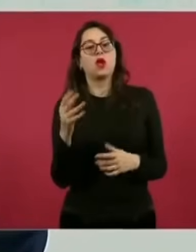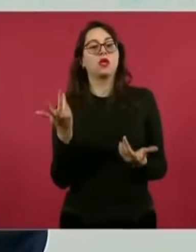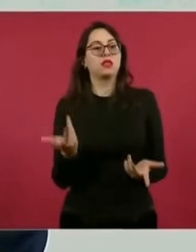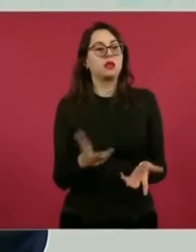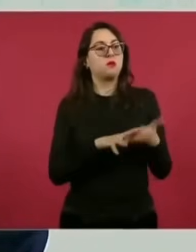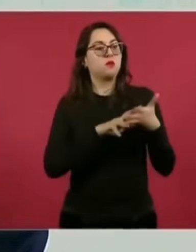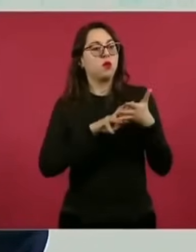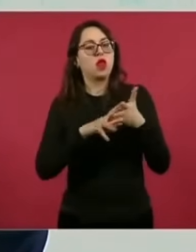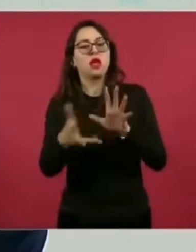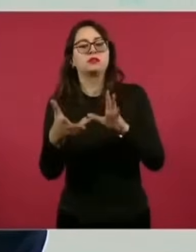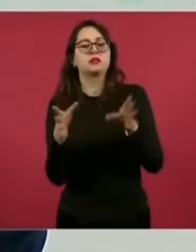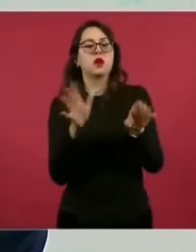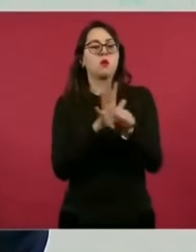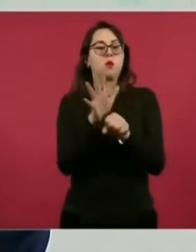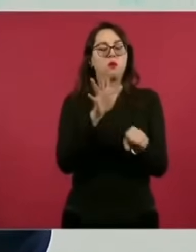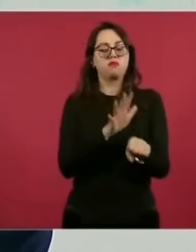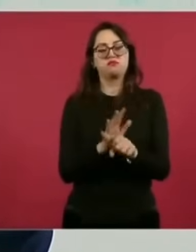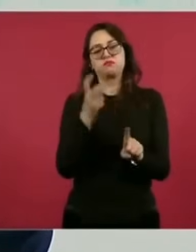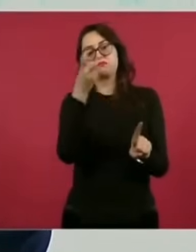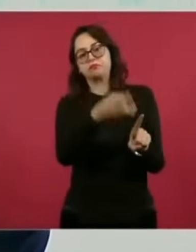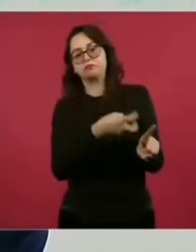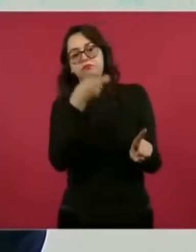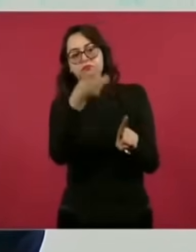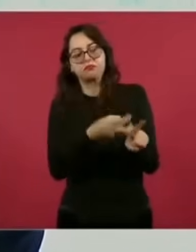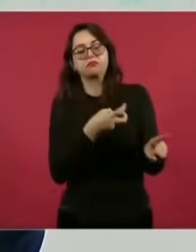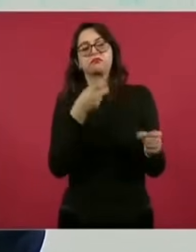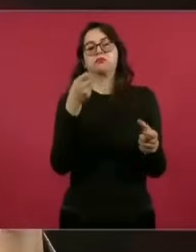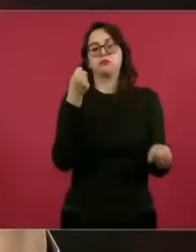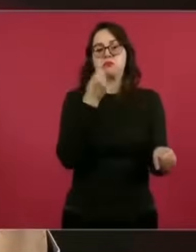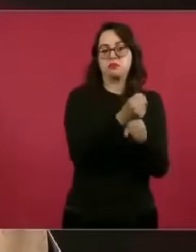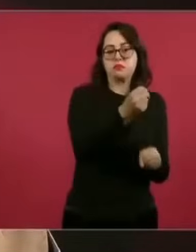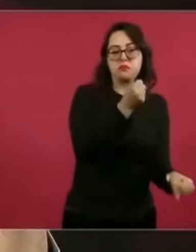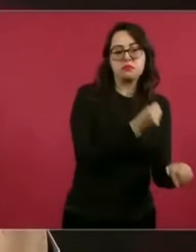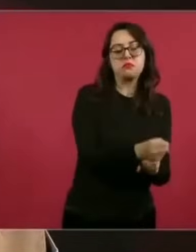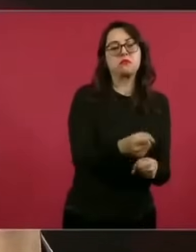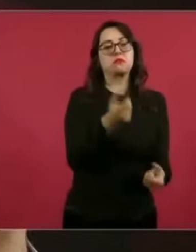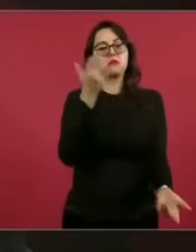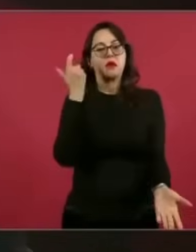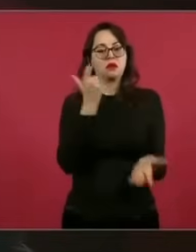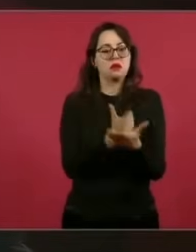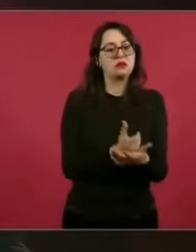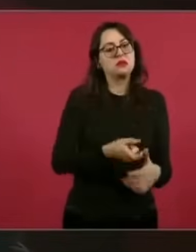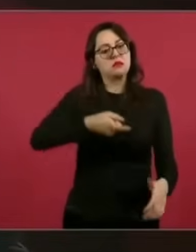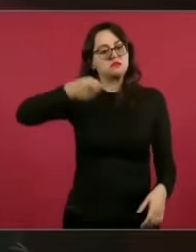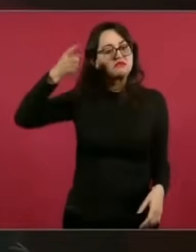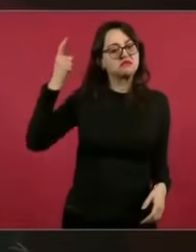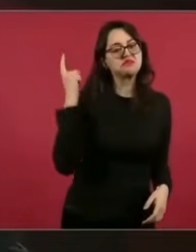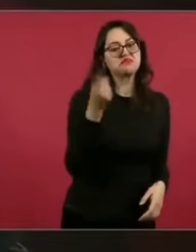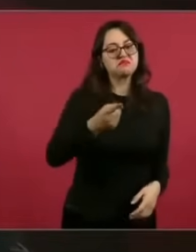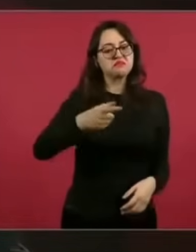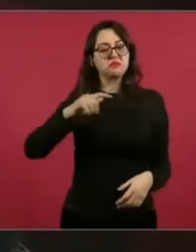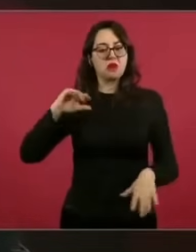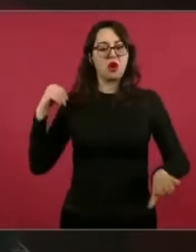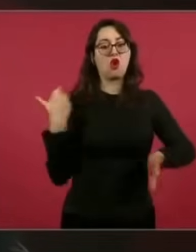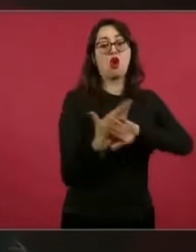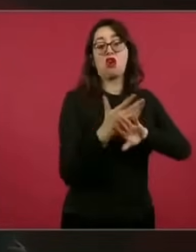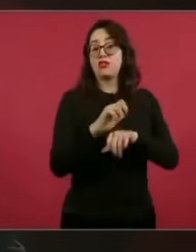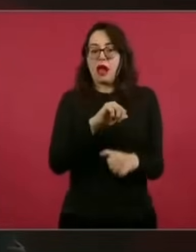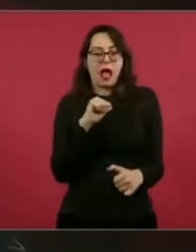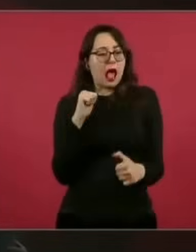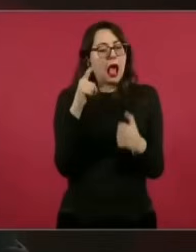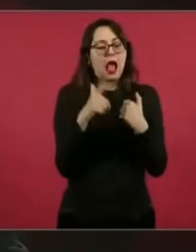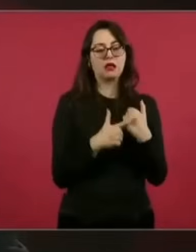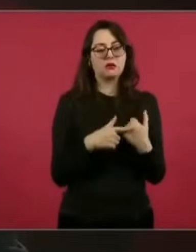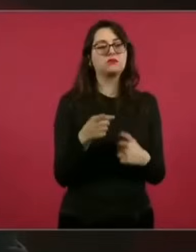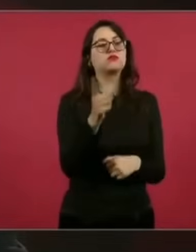psicológicas, morales o económicas, incluyen amenazas o hostigamientos por el simple hecho de realizar su trabajo,